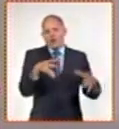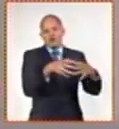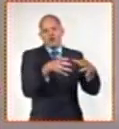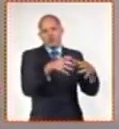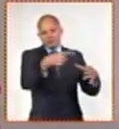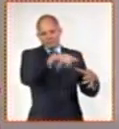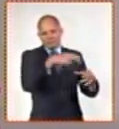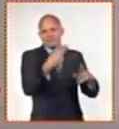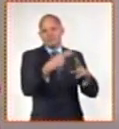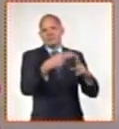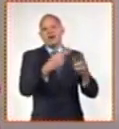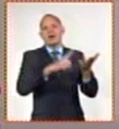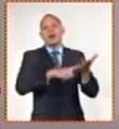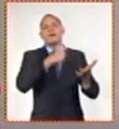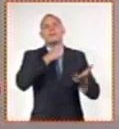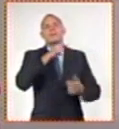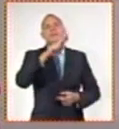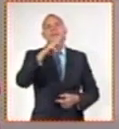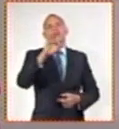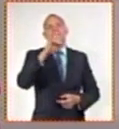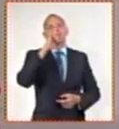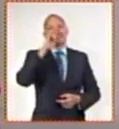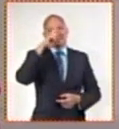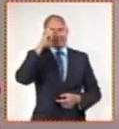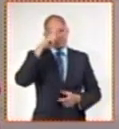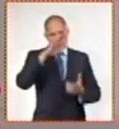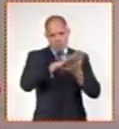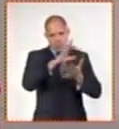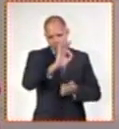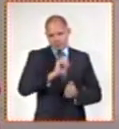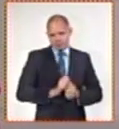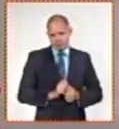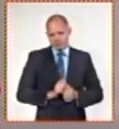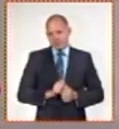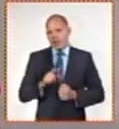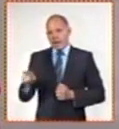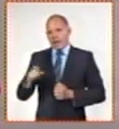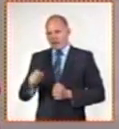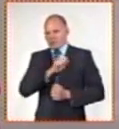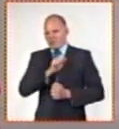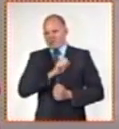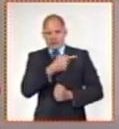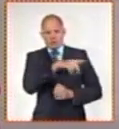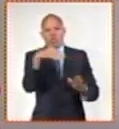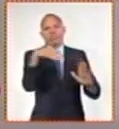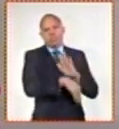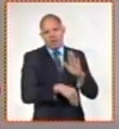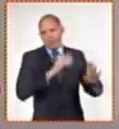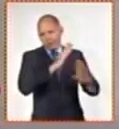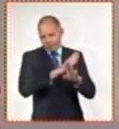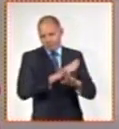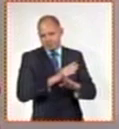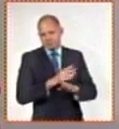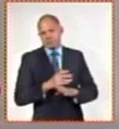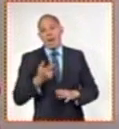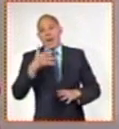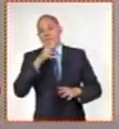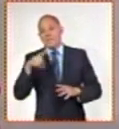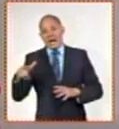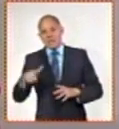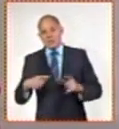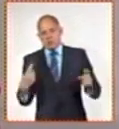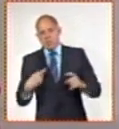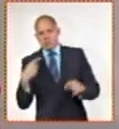mate, uh-huh. Un supuesto jaque mate. Pero en la medida en que Cristina Fernández continúe